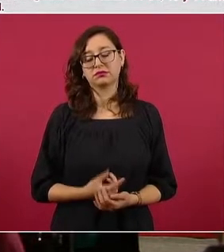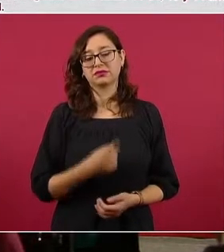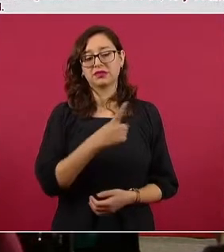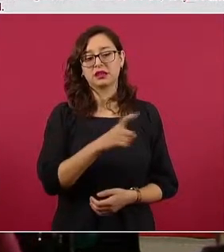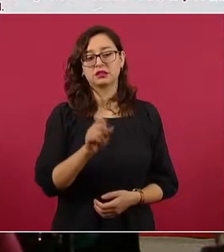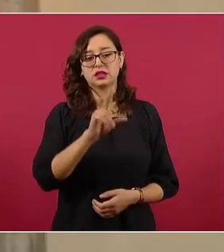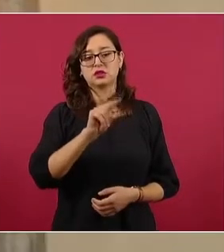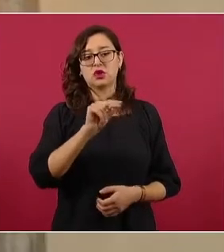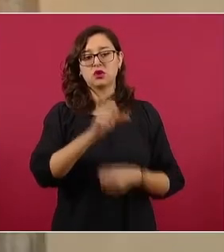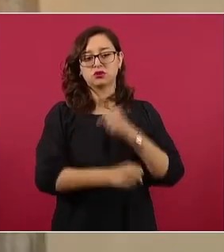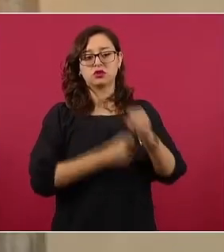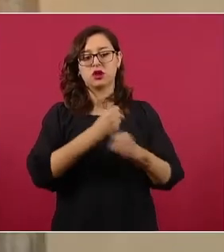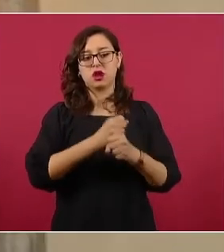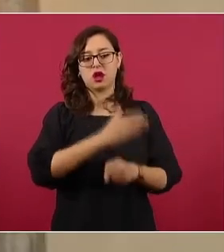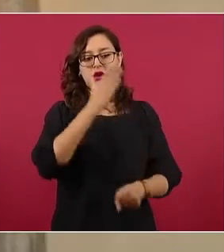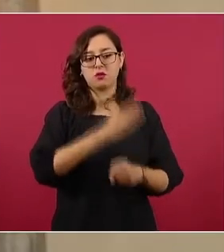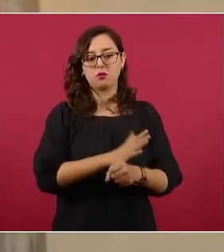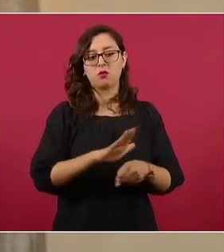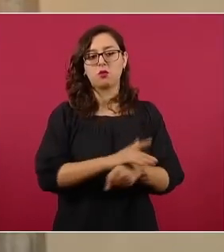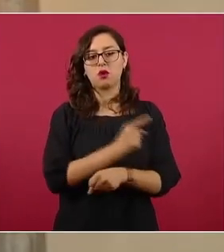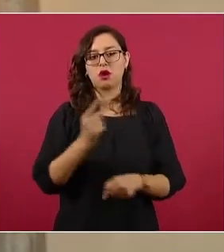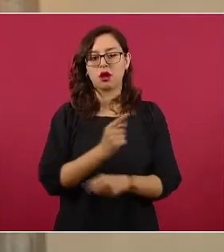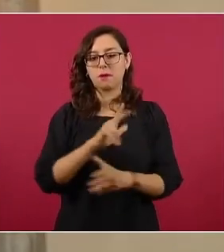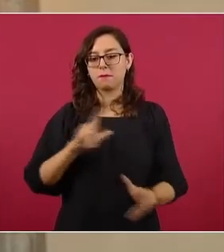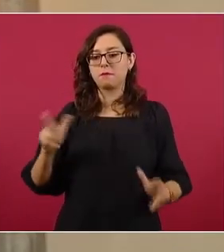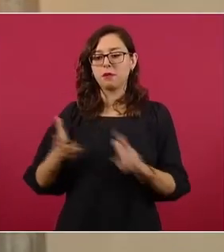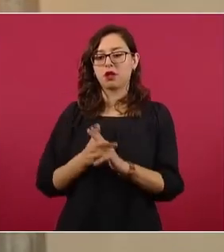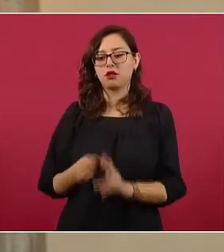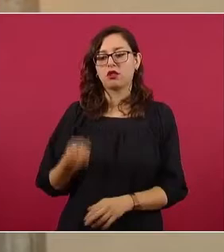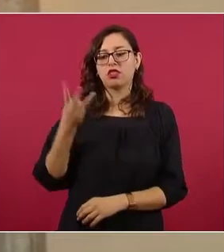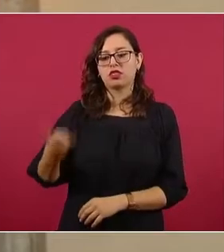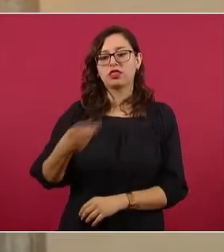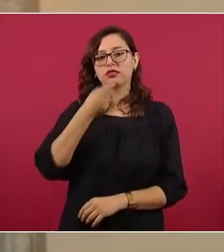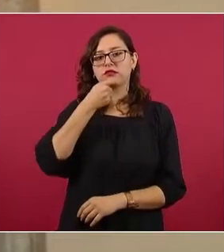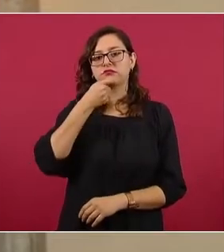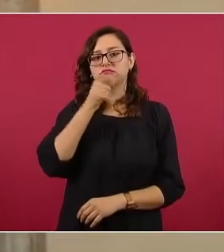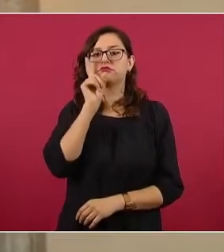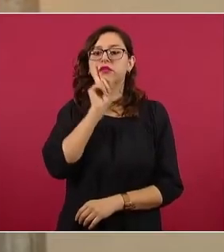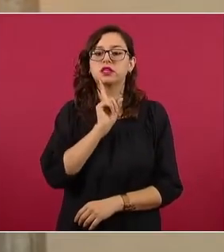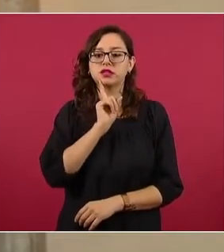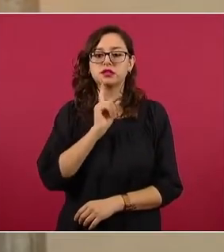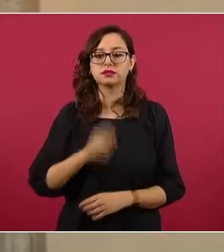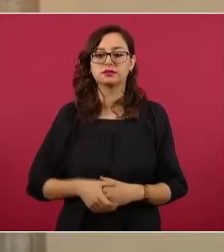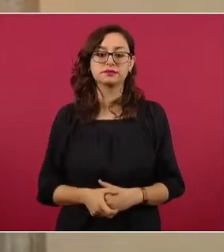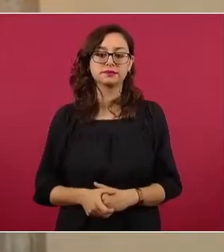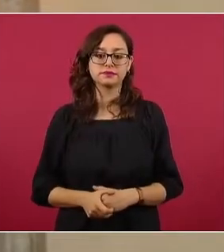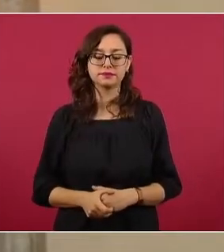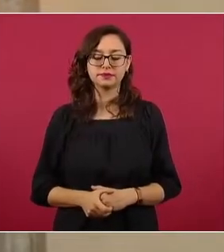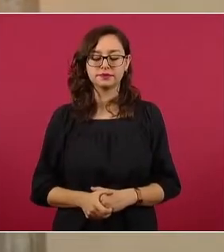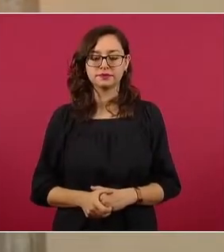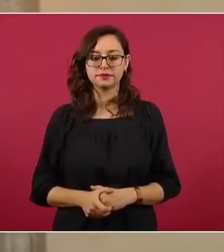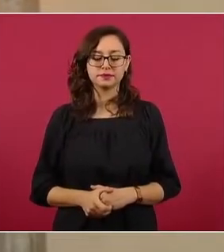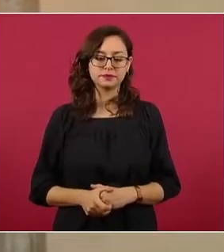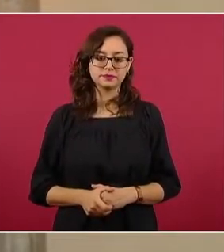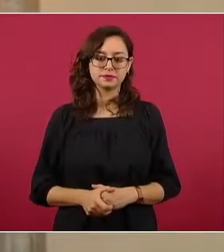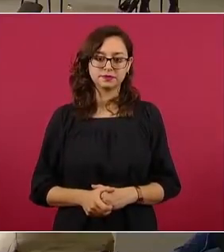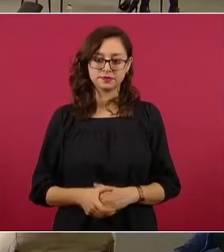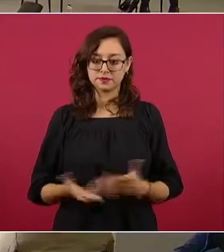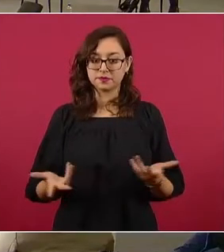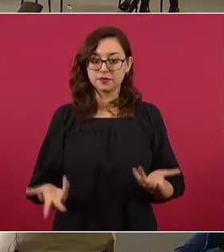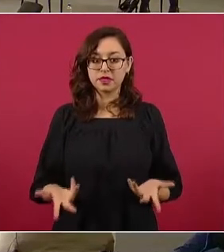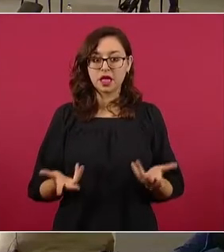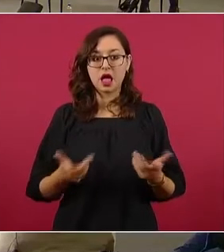3 niñas de 4, 13 y 14 años de edad, 180 años de prisión. Siguiente. En el caso de aseguramientos de